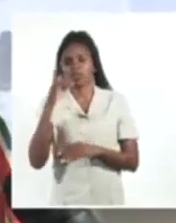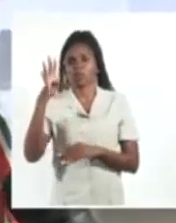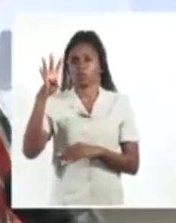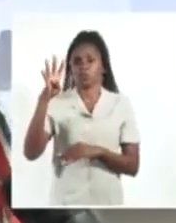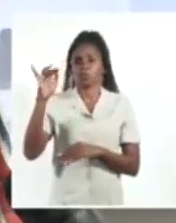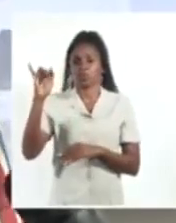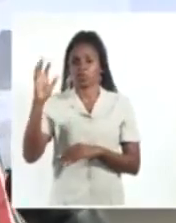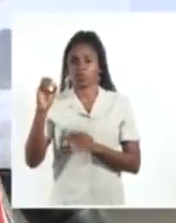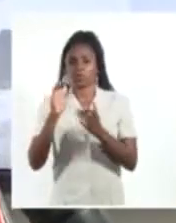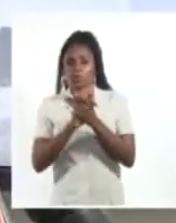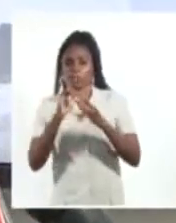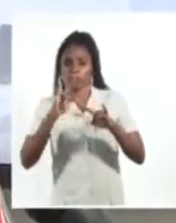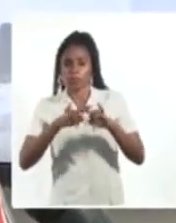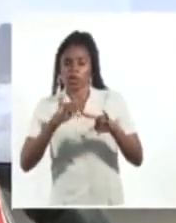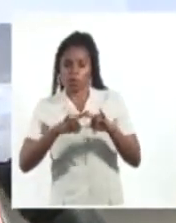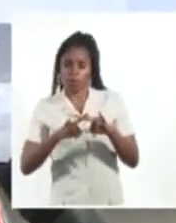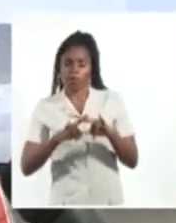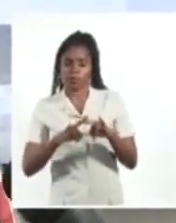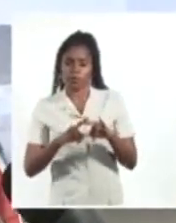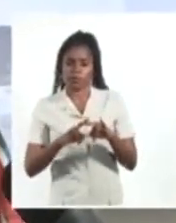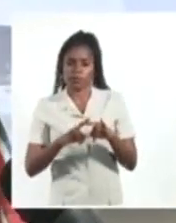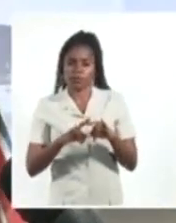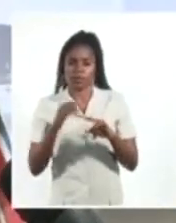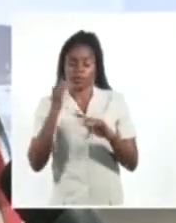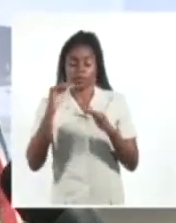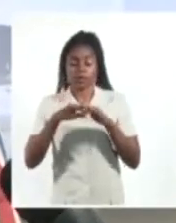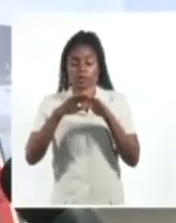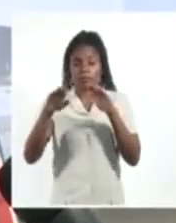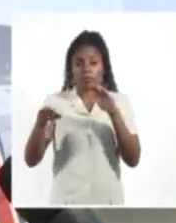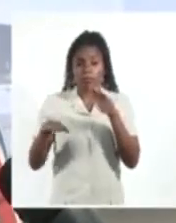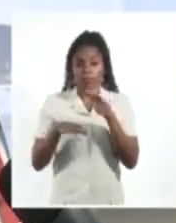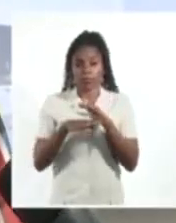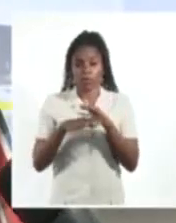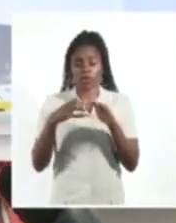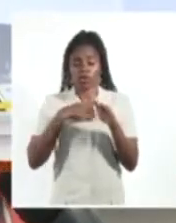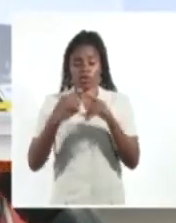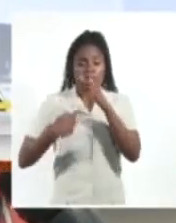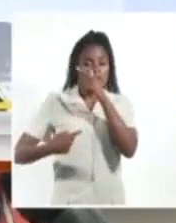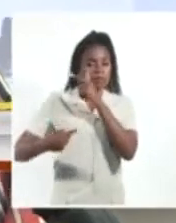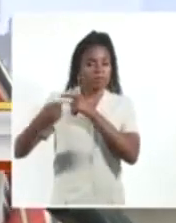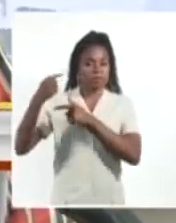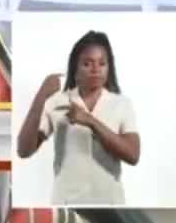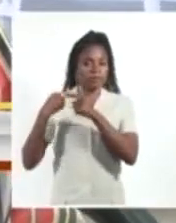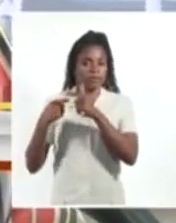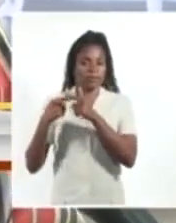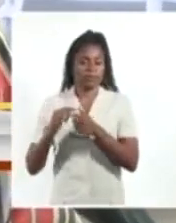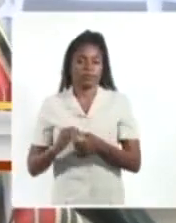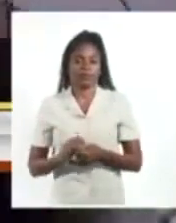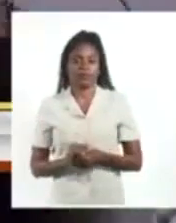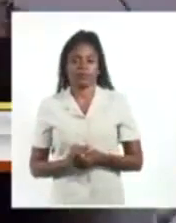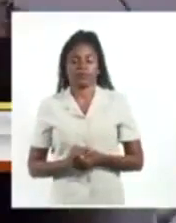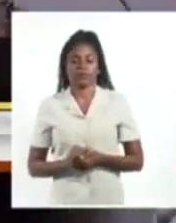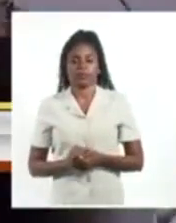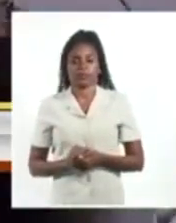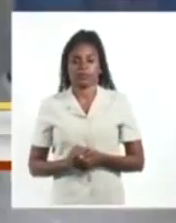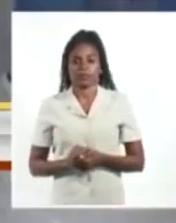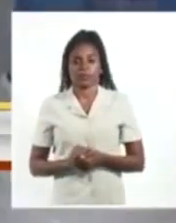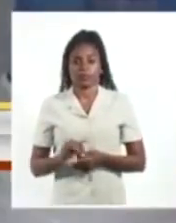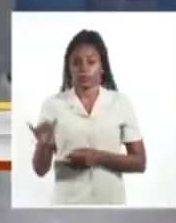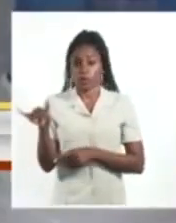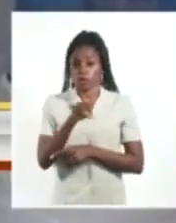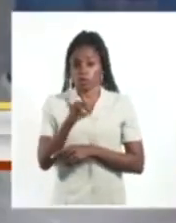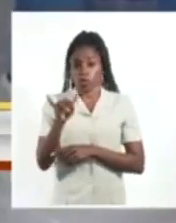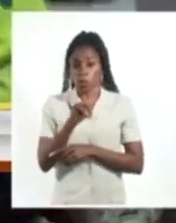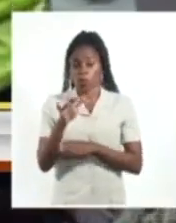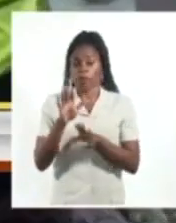megawatts y una afectación estimada en 528 megawatts, que es inferior a lo que tuvimos el día de ayer. También el